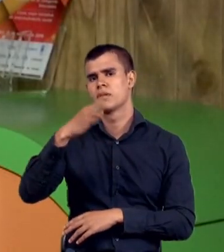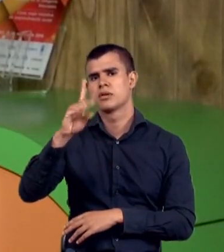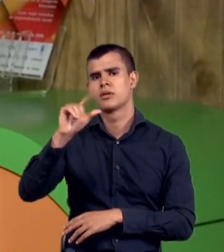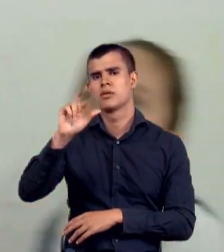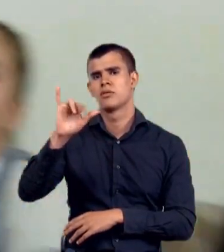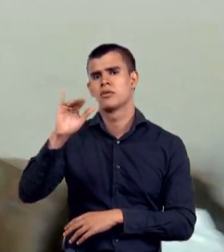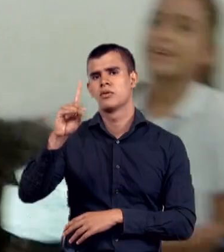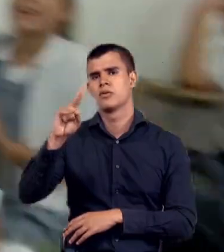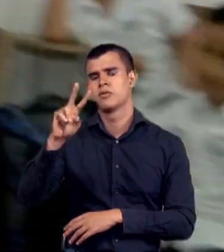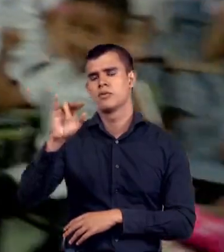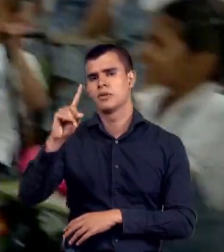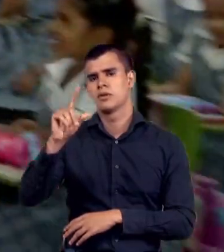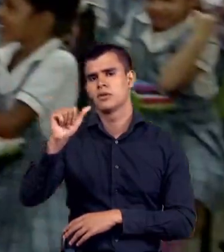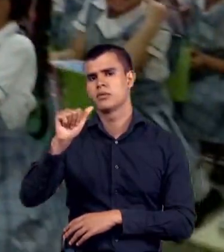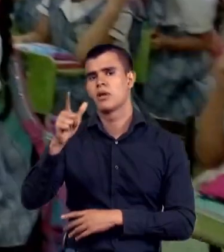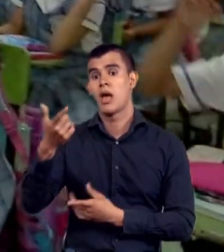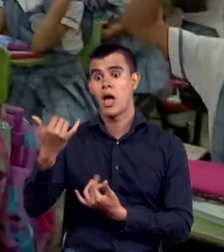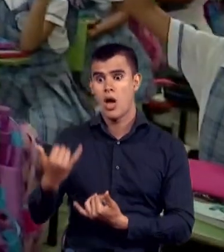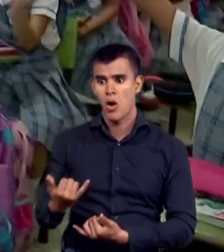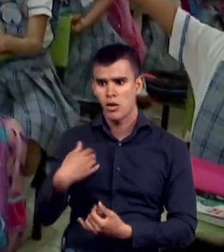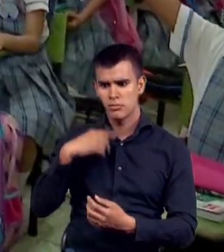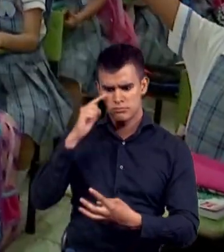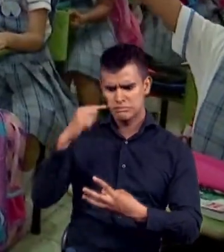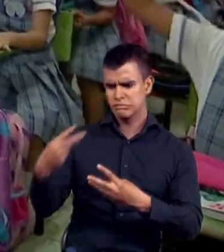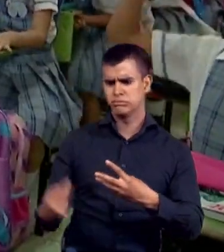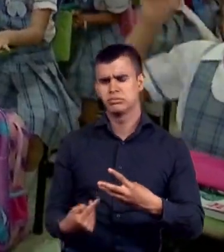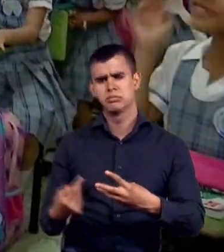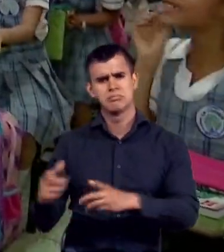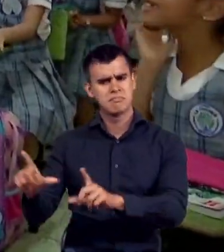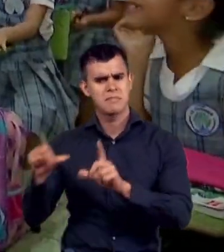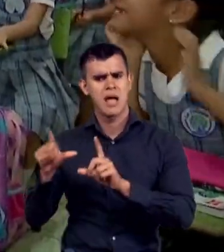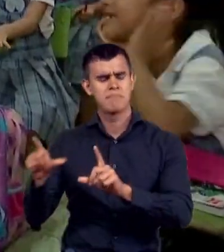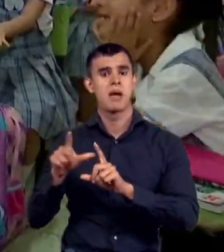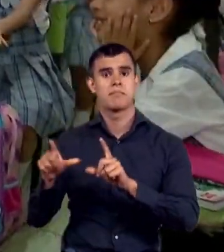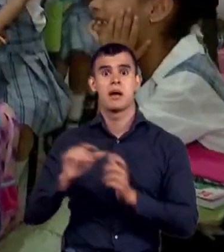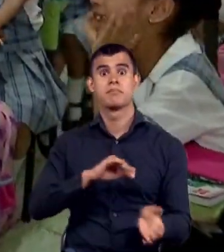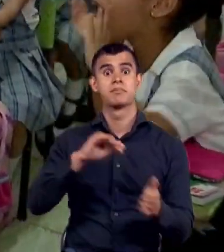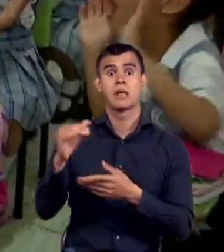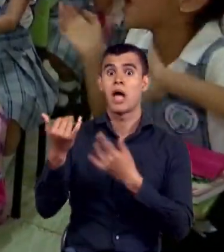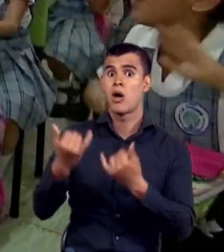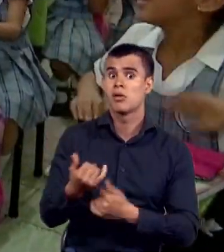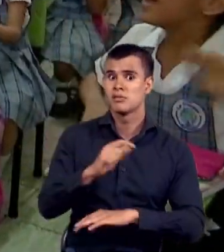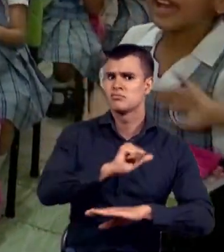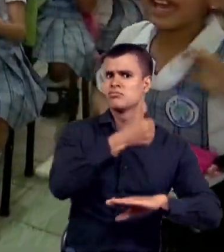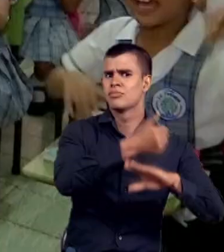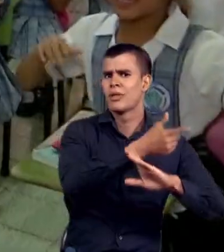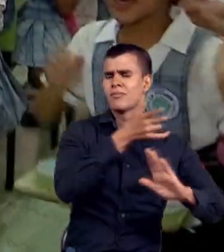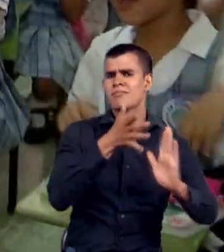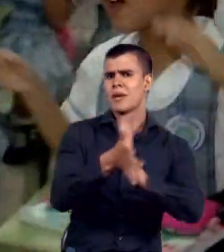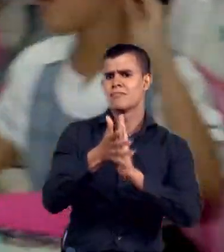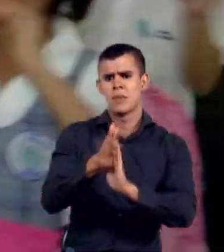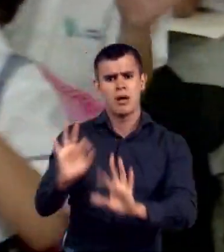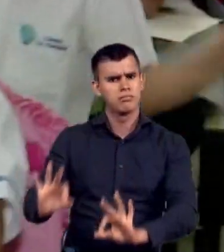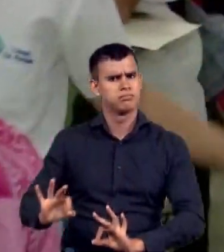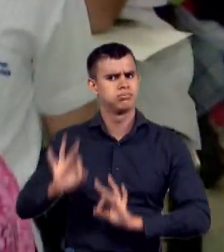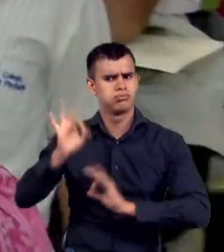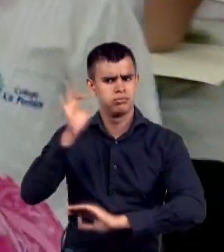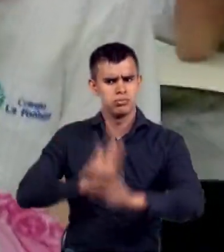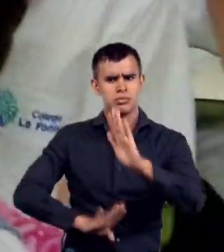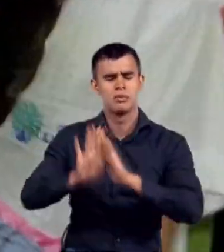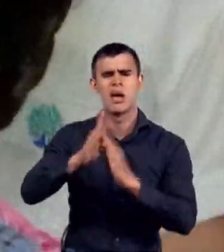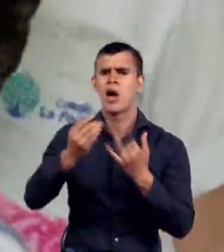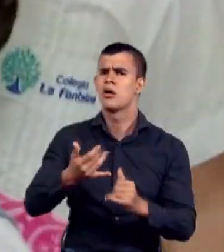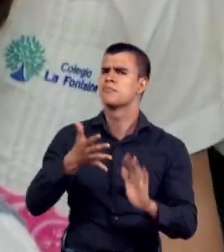da Vivienda. Al ver los resultados que han tenido en tan corto tiempo con los estudiantes, la directora desde ya habló de los